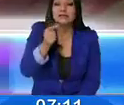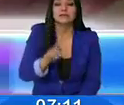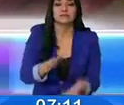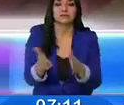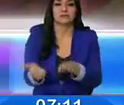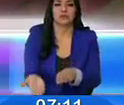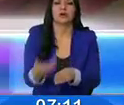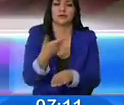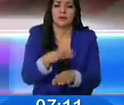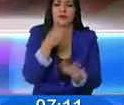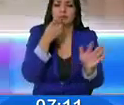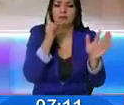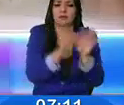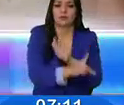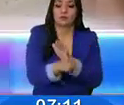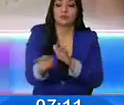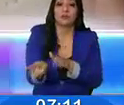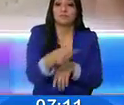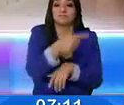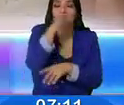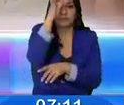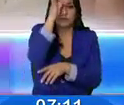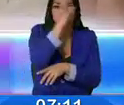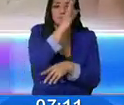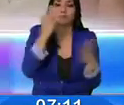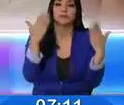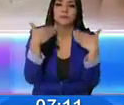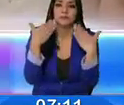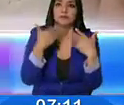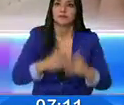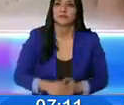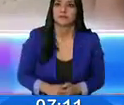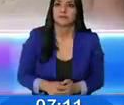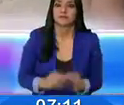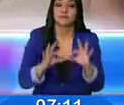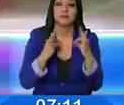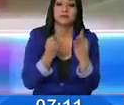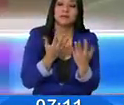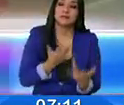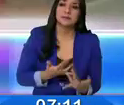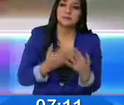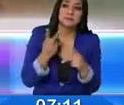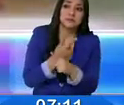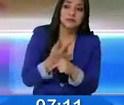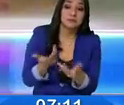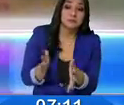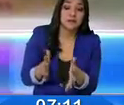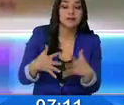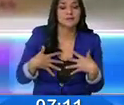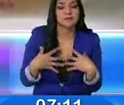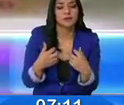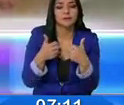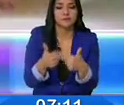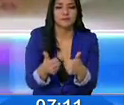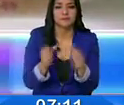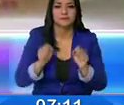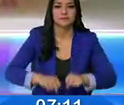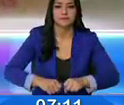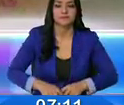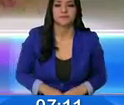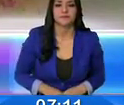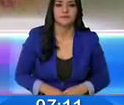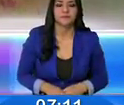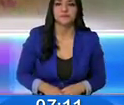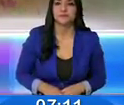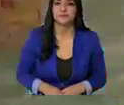femicidio, se encuentra hospitalizada en Guayaquil, mientras que por acá solo esperan que salga de peligro lo antes posible, informó Charlie